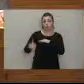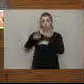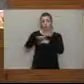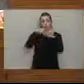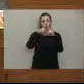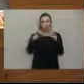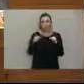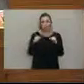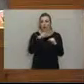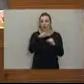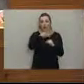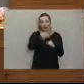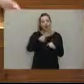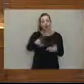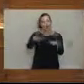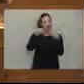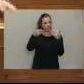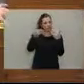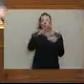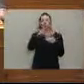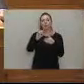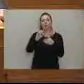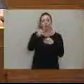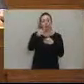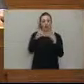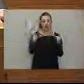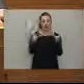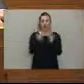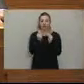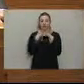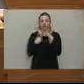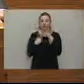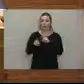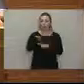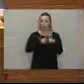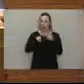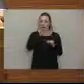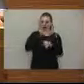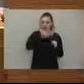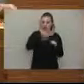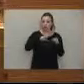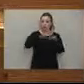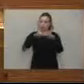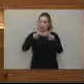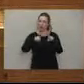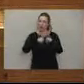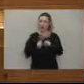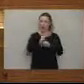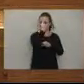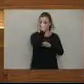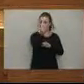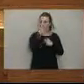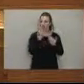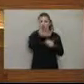eso nosotros nos felicitamos porque la primera resolución que tienen los conflictos jurídicos con la empresa al menos haya sido exitosa. Nos parece que es